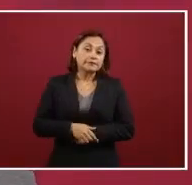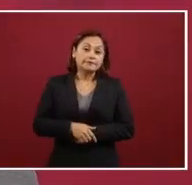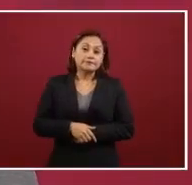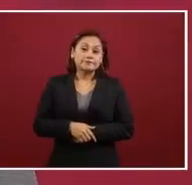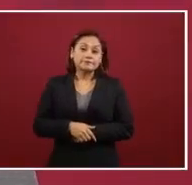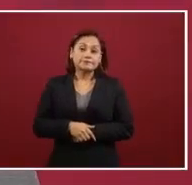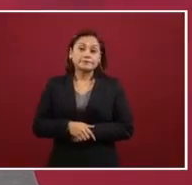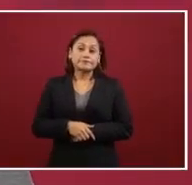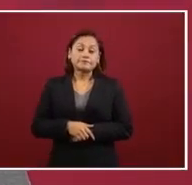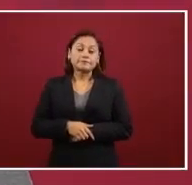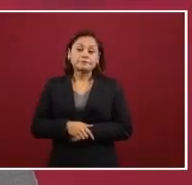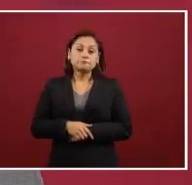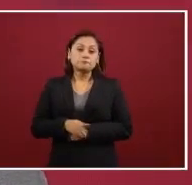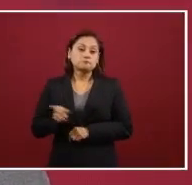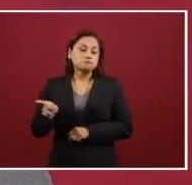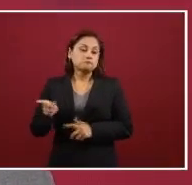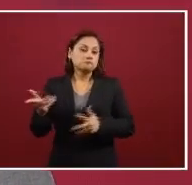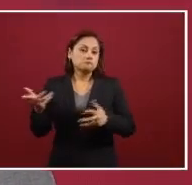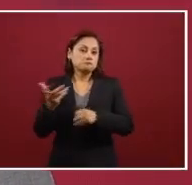lo que resulte